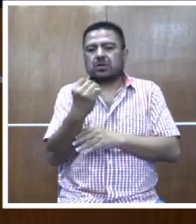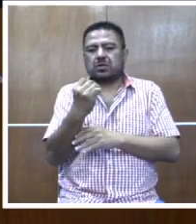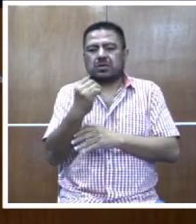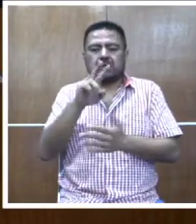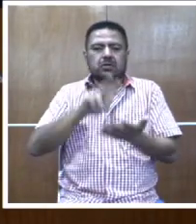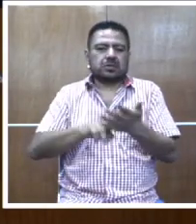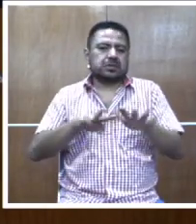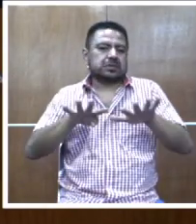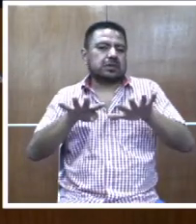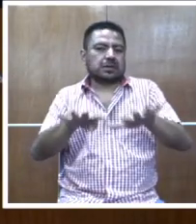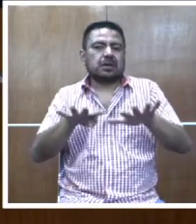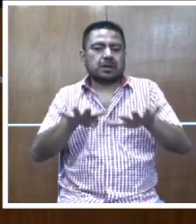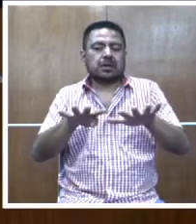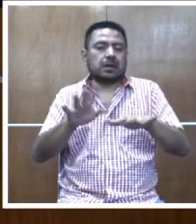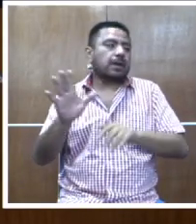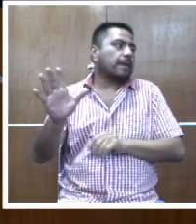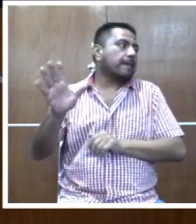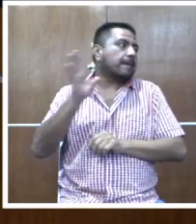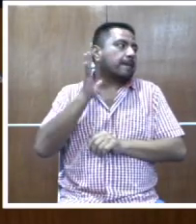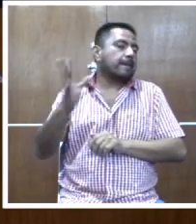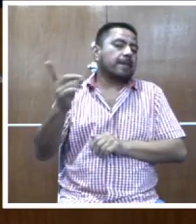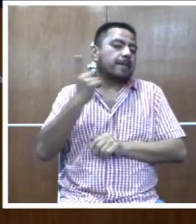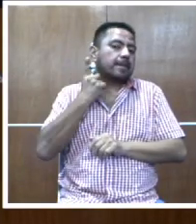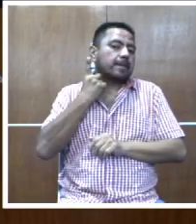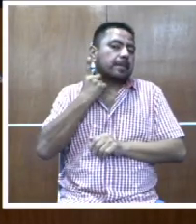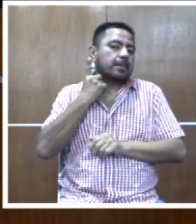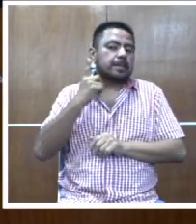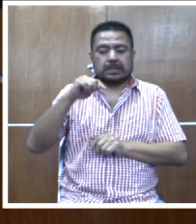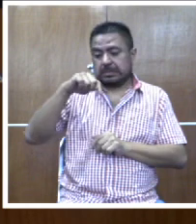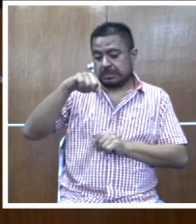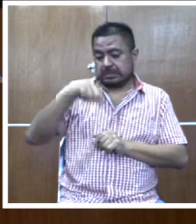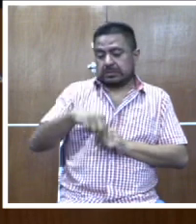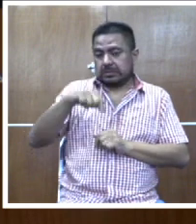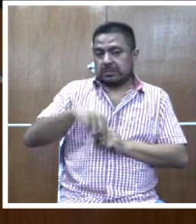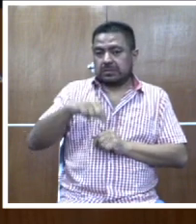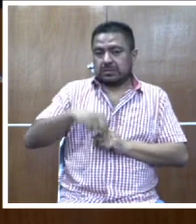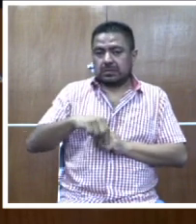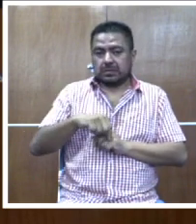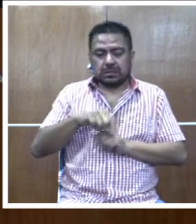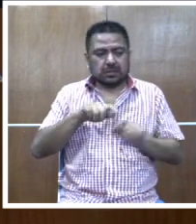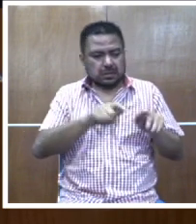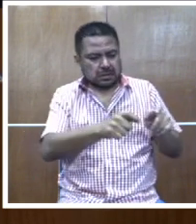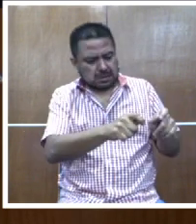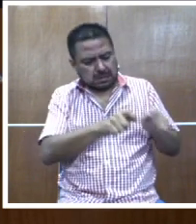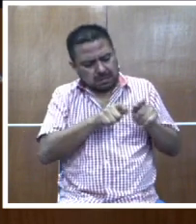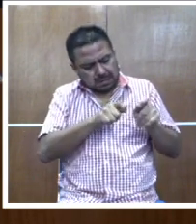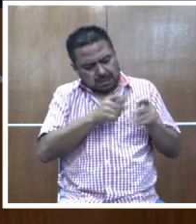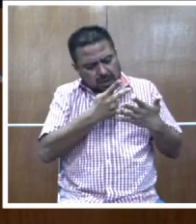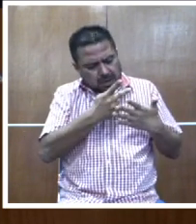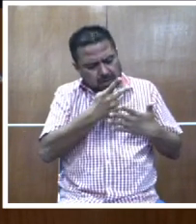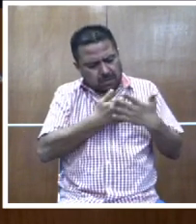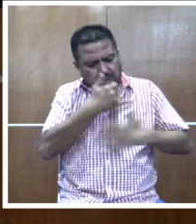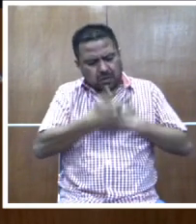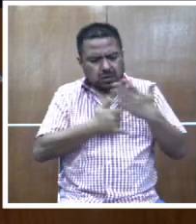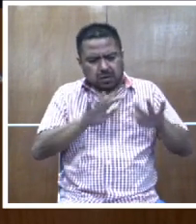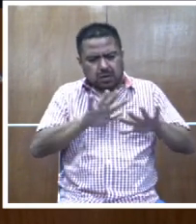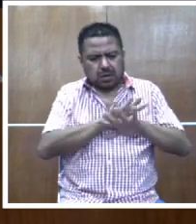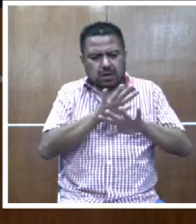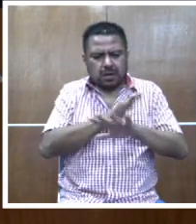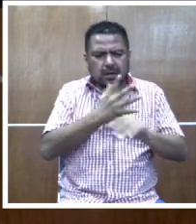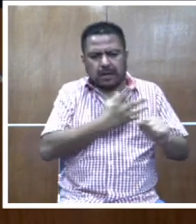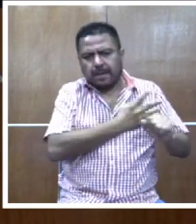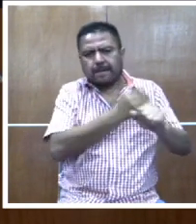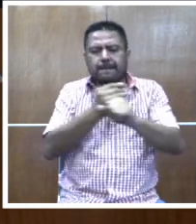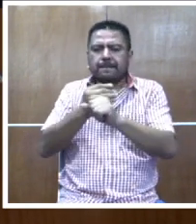2019, el Pleno de esta Cámara tomó conocimiento del proyecto para reformar y adicionar